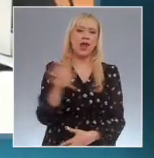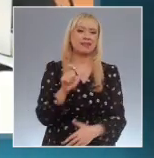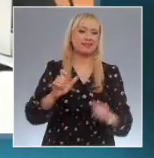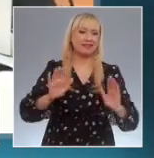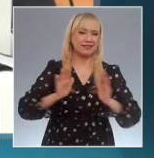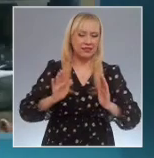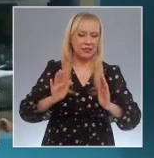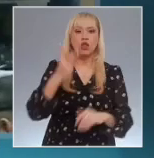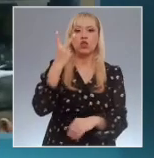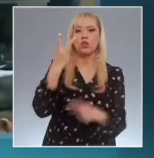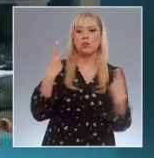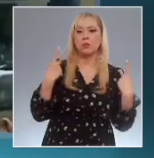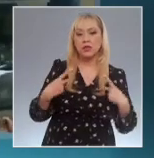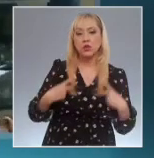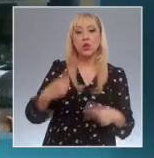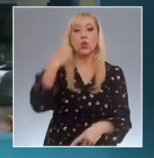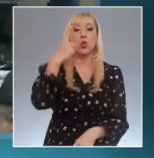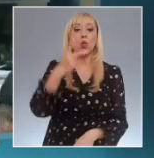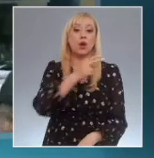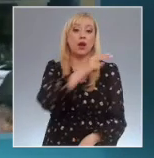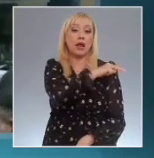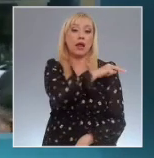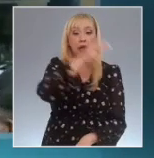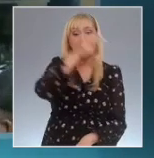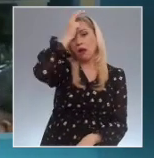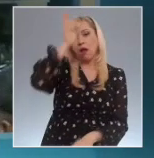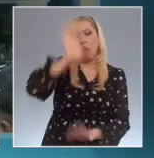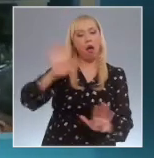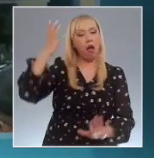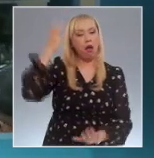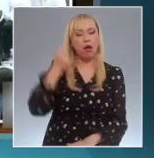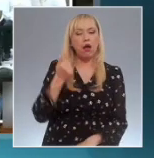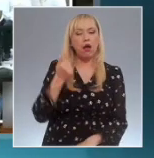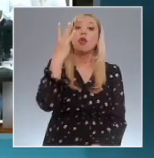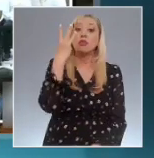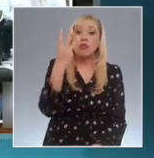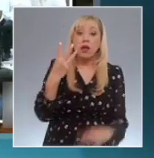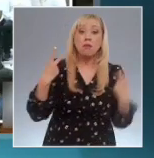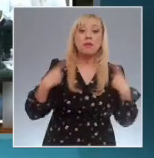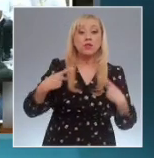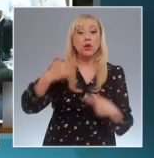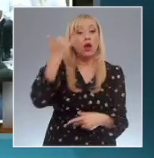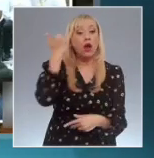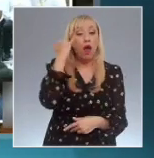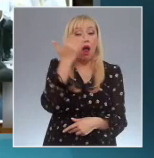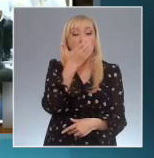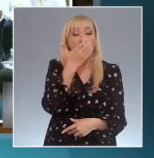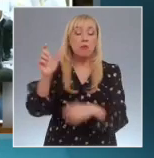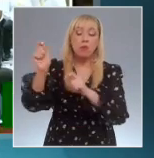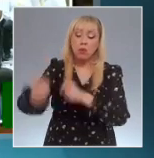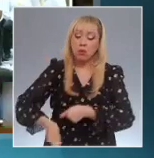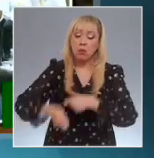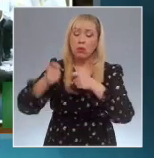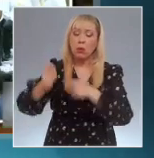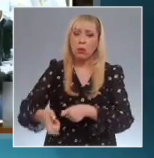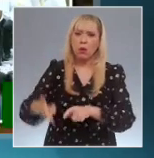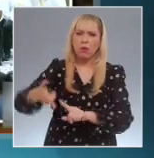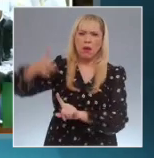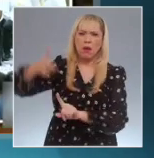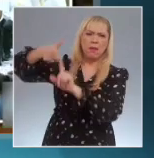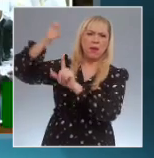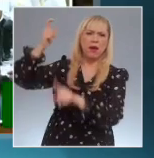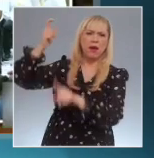retiro admitieron que 303 campesinos fueron asesinados y registrados como guerrilleros, con el fin de mejorar sus resultados,